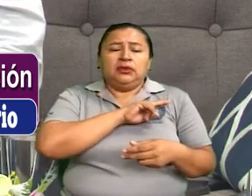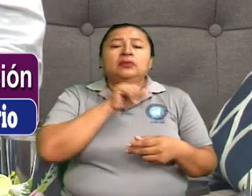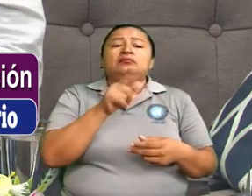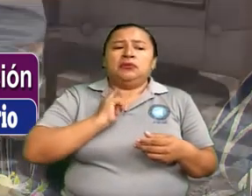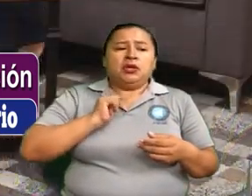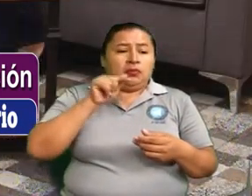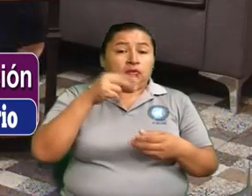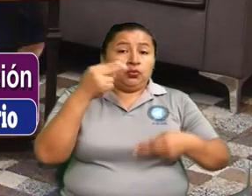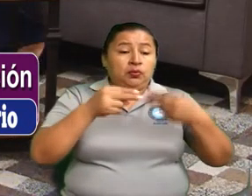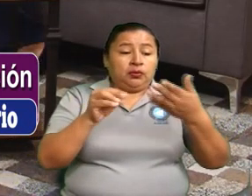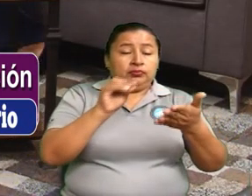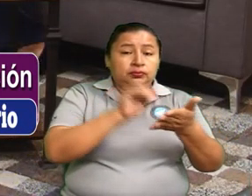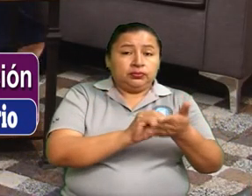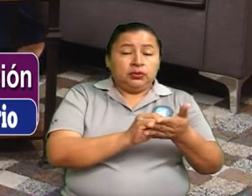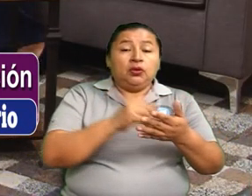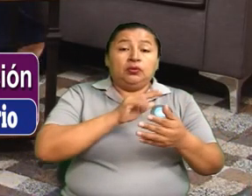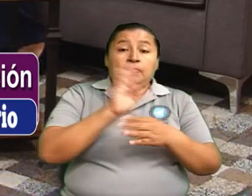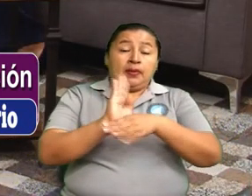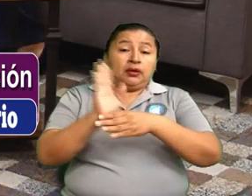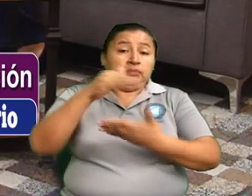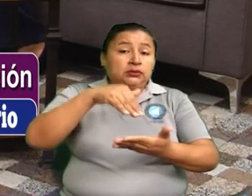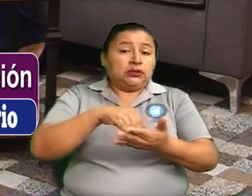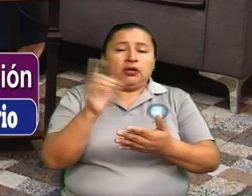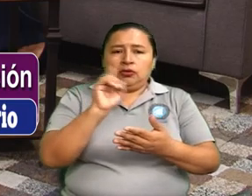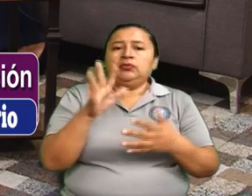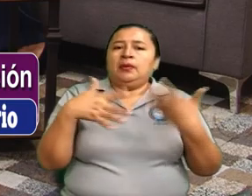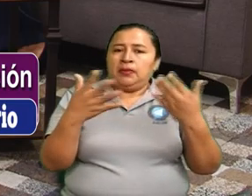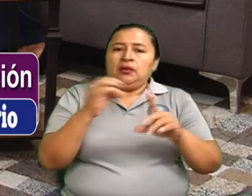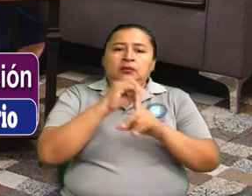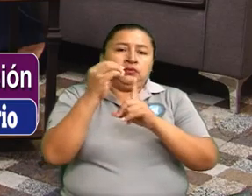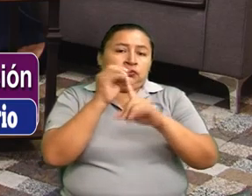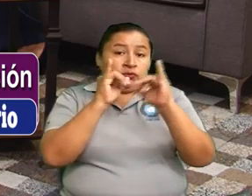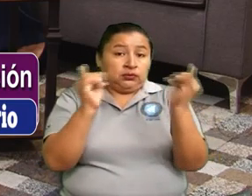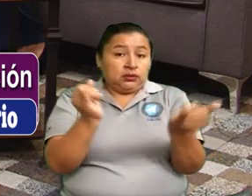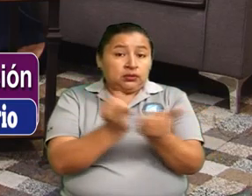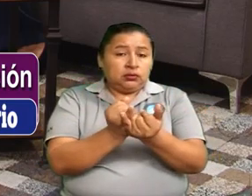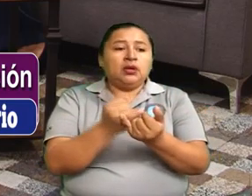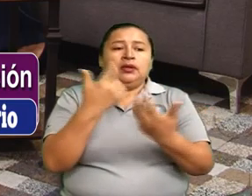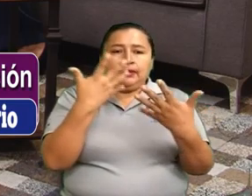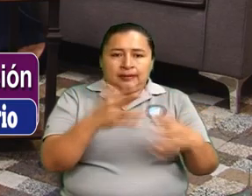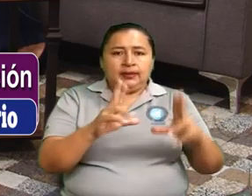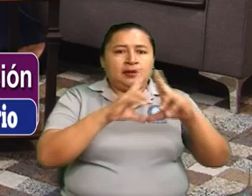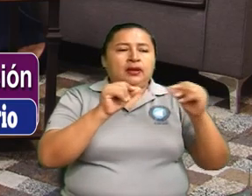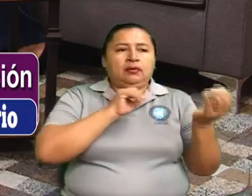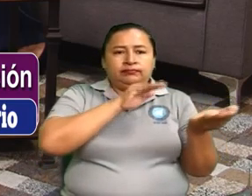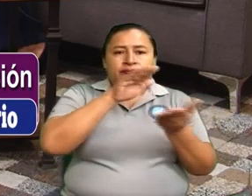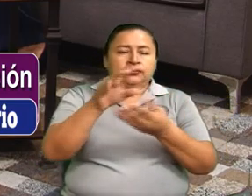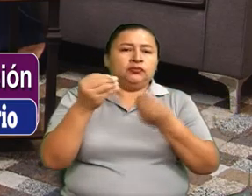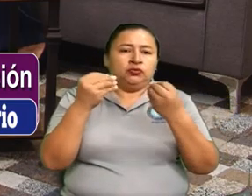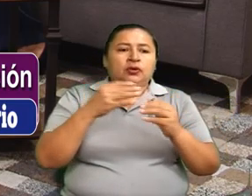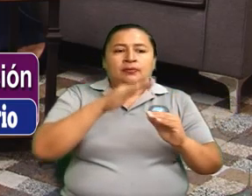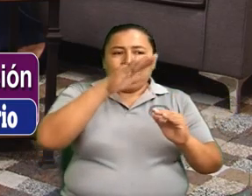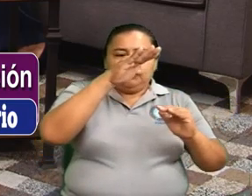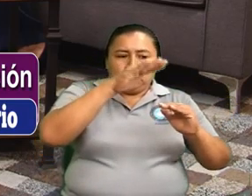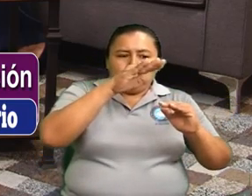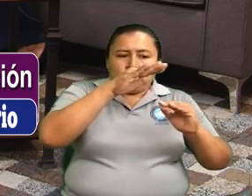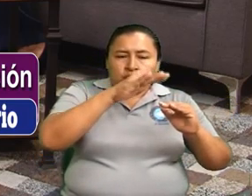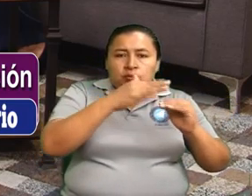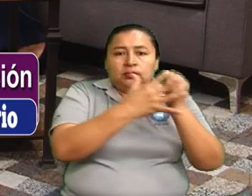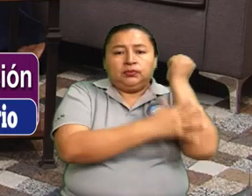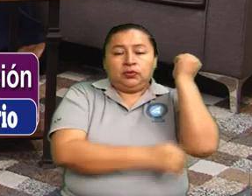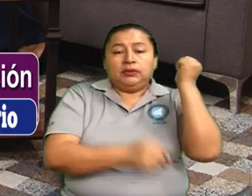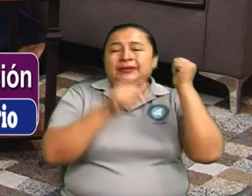registradas por no solo por nuestro Banco Central, sino por organismos internacionales, que nosotros hemos reducido significativamente la pobreza. Entonces, el